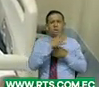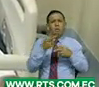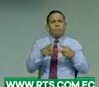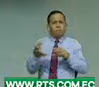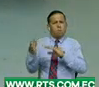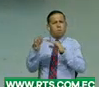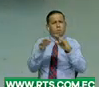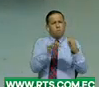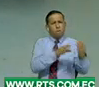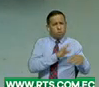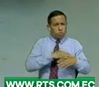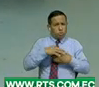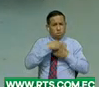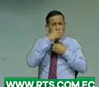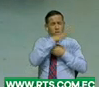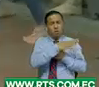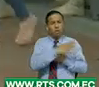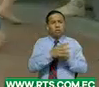de